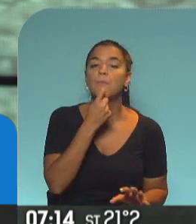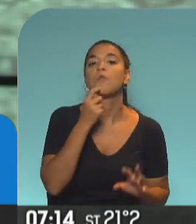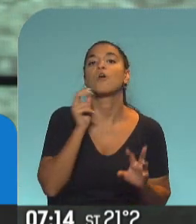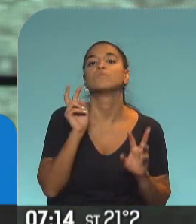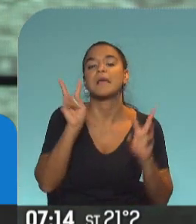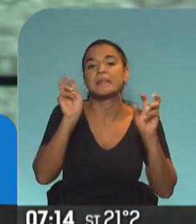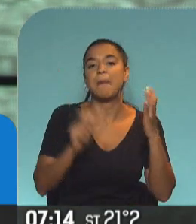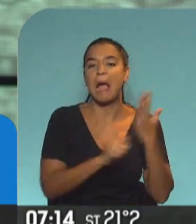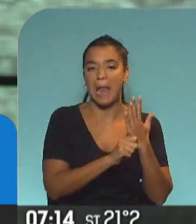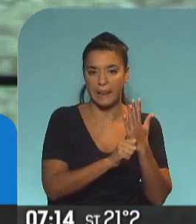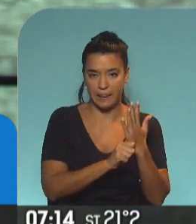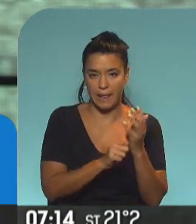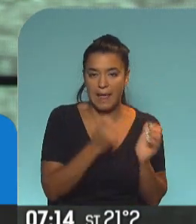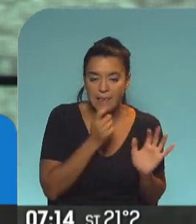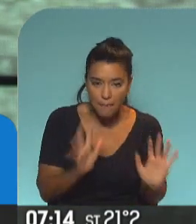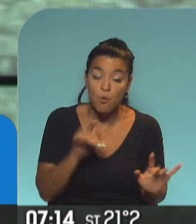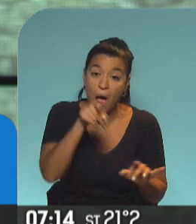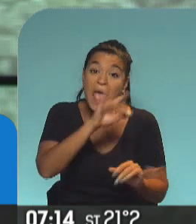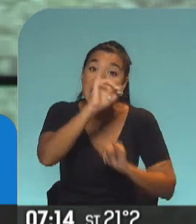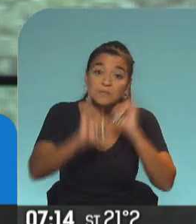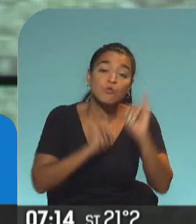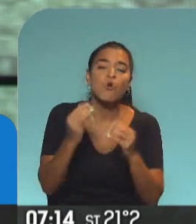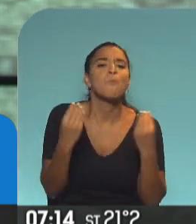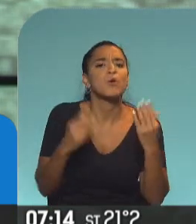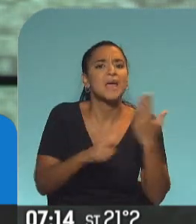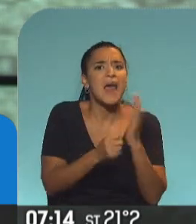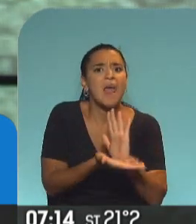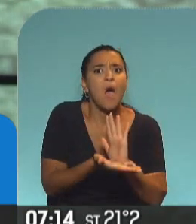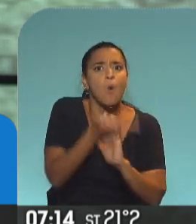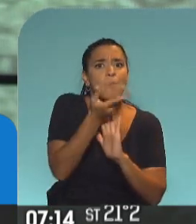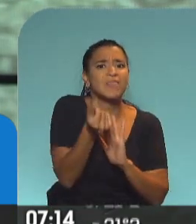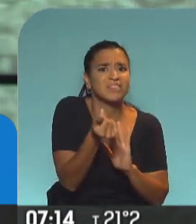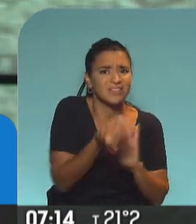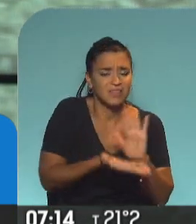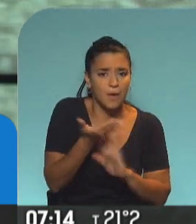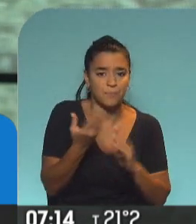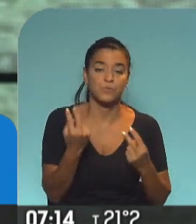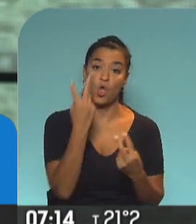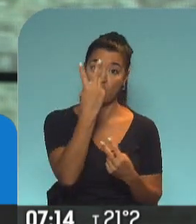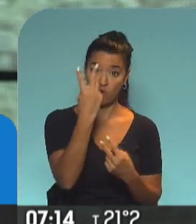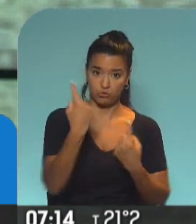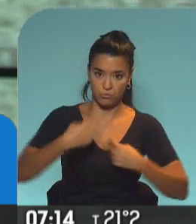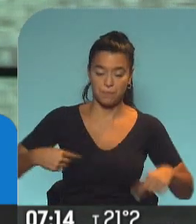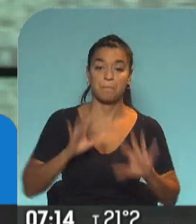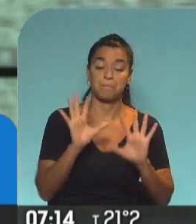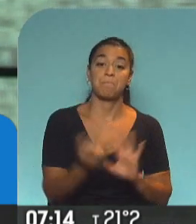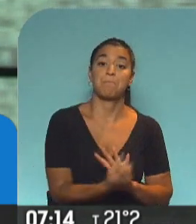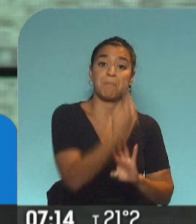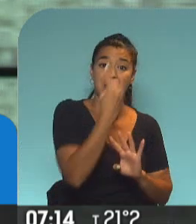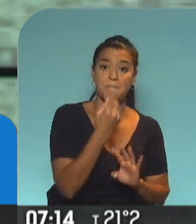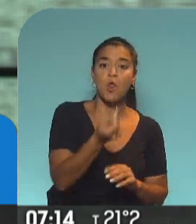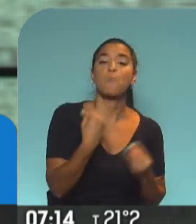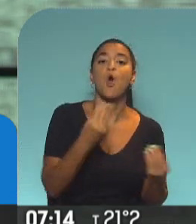carne, ¿no? Sí. Y allí explicó por qué la carne está aumentando tanto, que se da por dos cosas. Por un lado, por